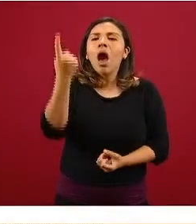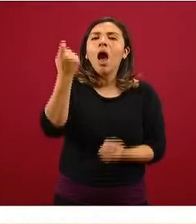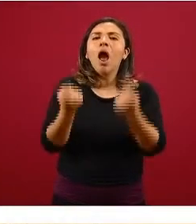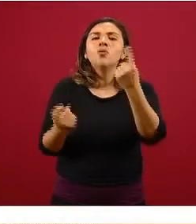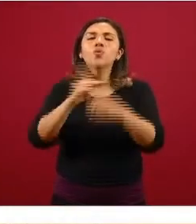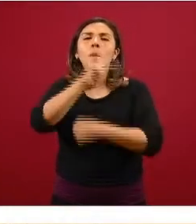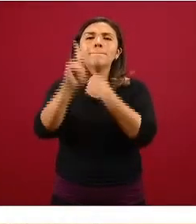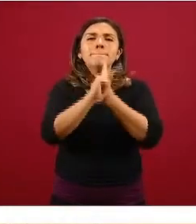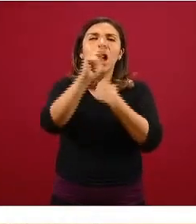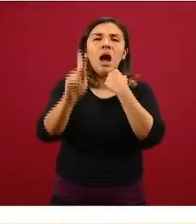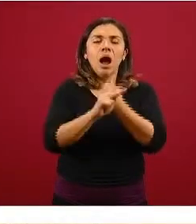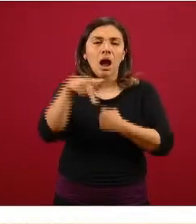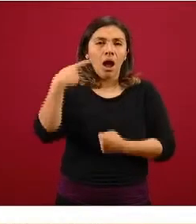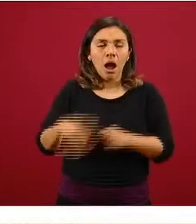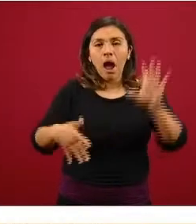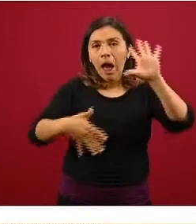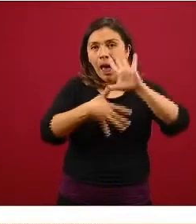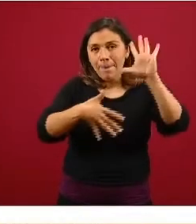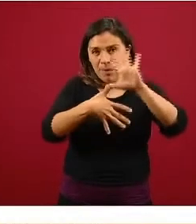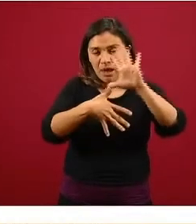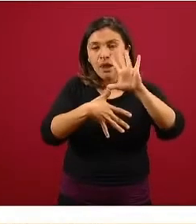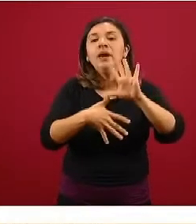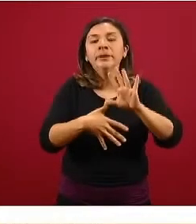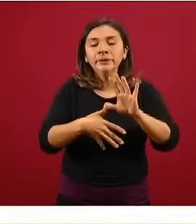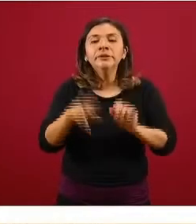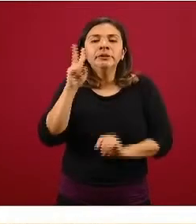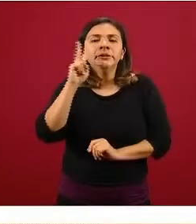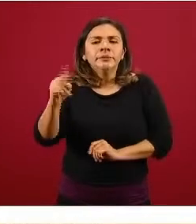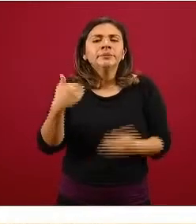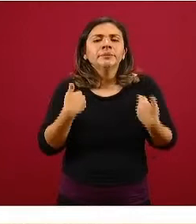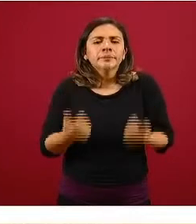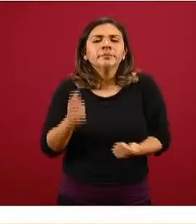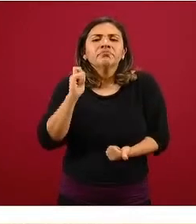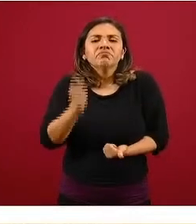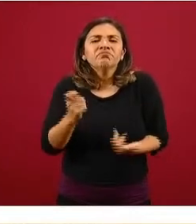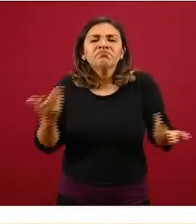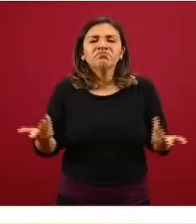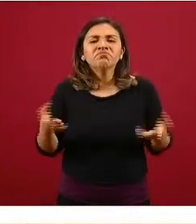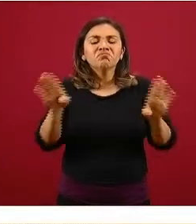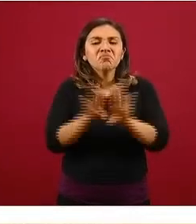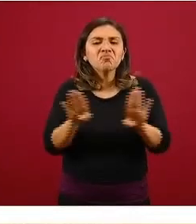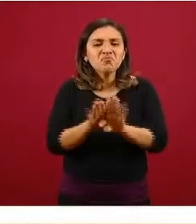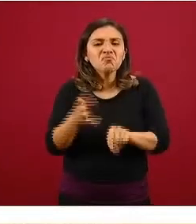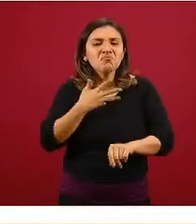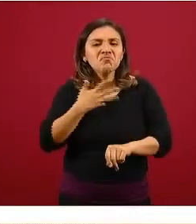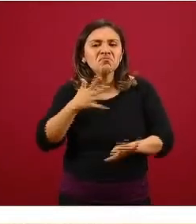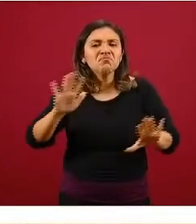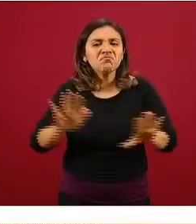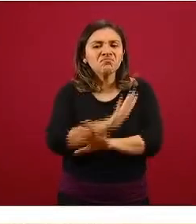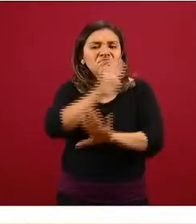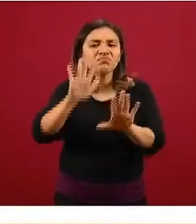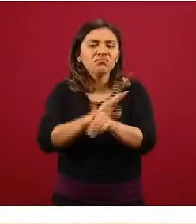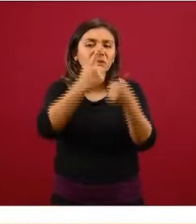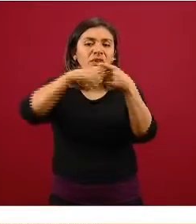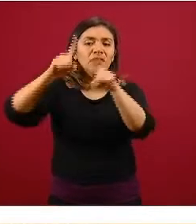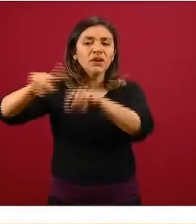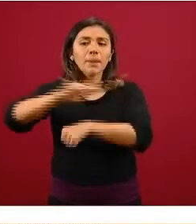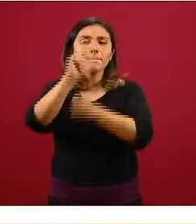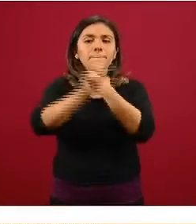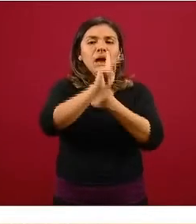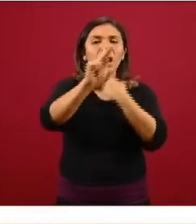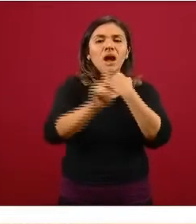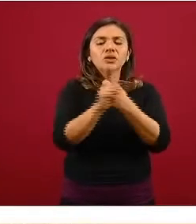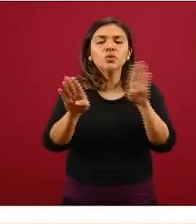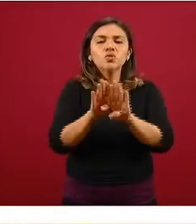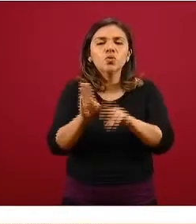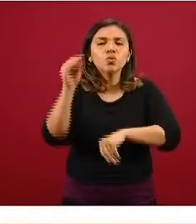de nuestro continente americano, en donde podemos ver cómo ha habido un comportamiento diferente en cada uno